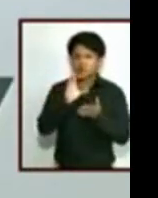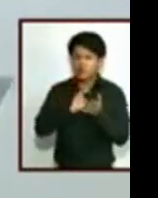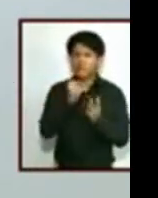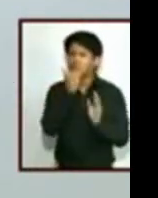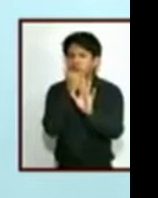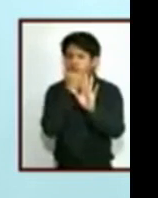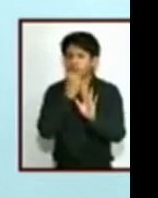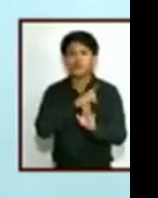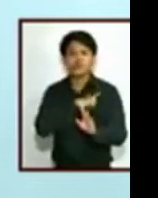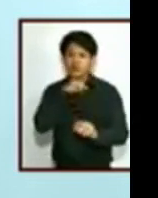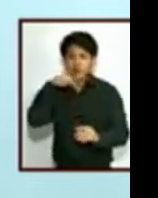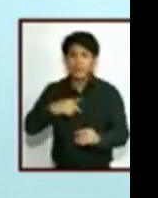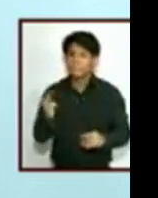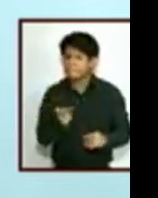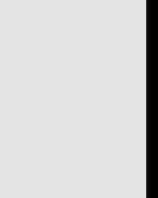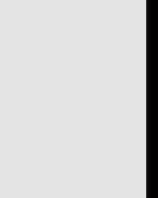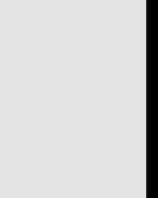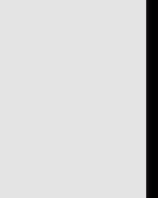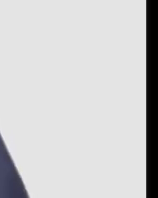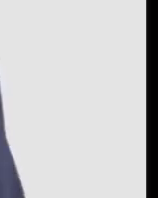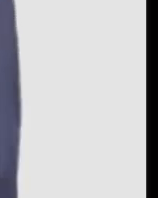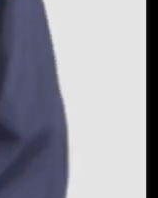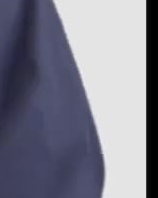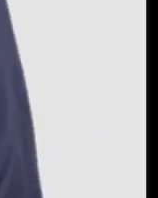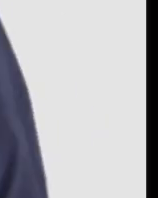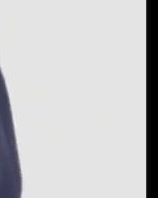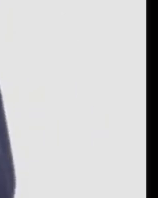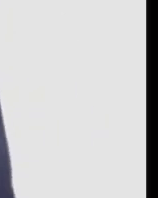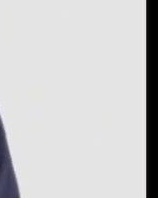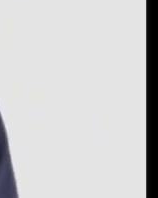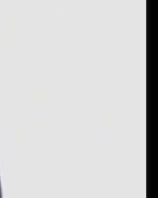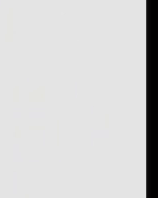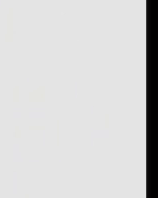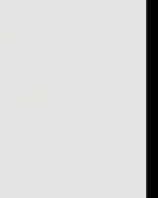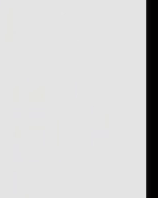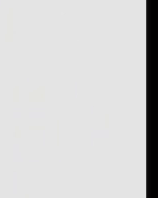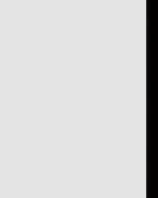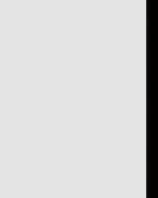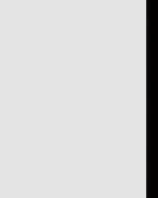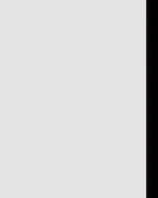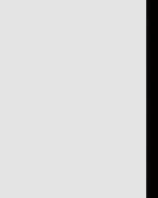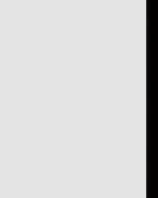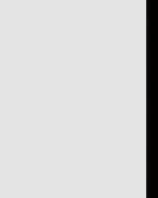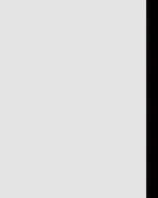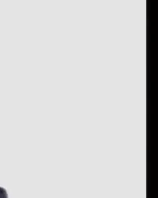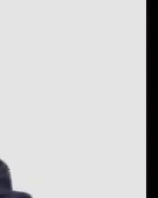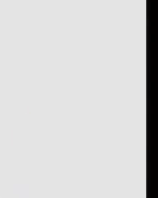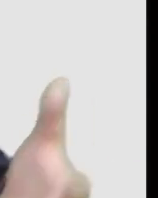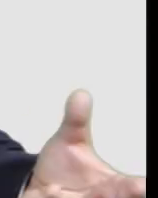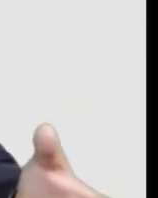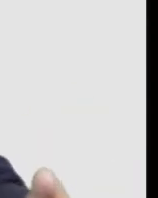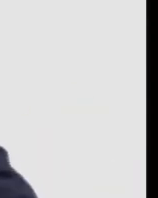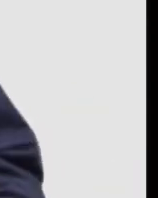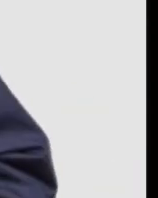interrumpa. Estamos en el segmento de preguntas ciudadanas. ¿Me permite emitir la pregunta? Bueno, pero no lo regañe, coño. Y tú no te pongas nervioso, verga.